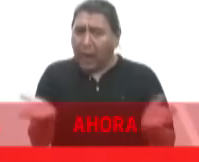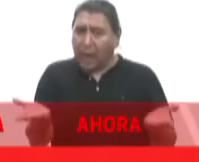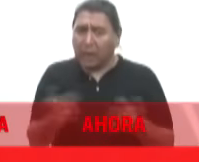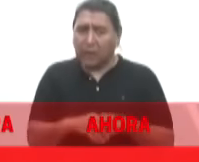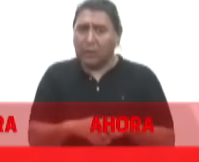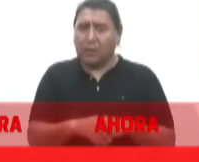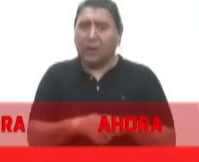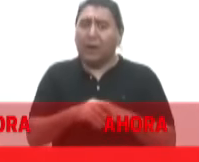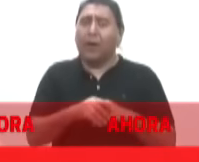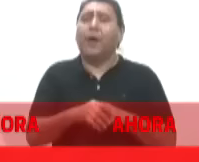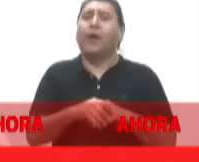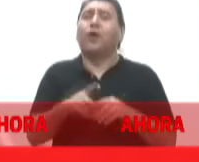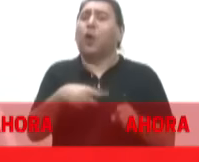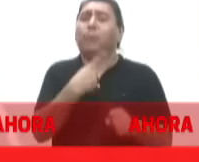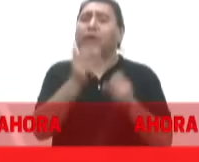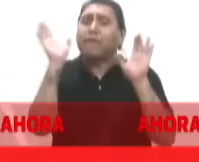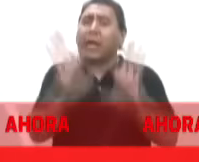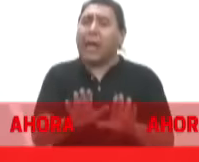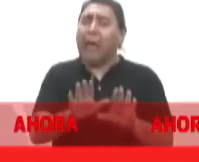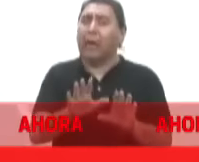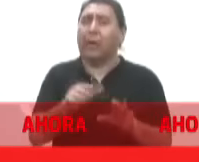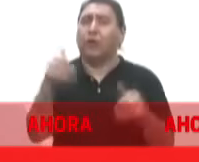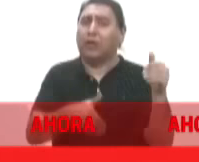No puede frenar la votación, senadora.